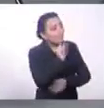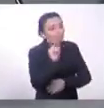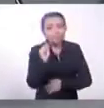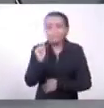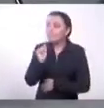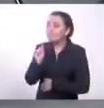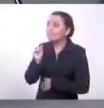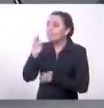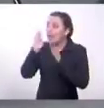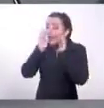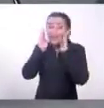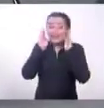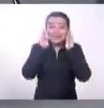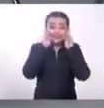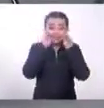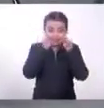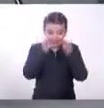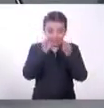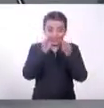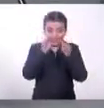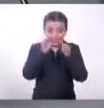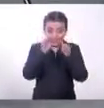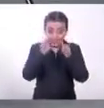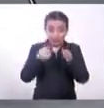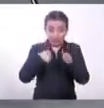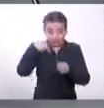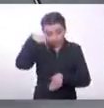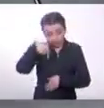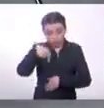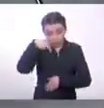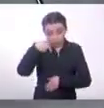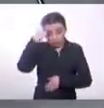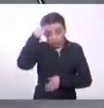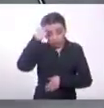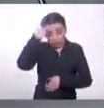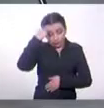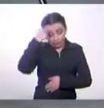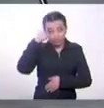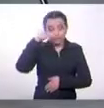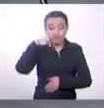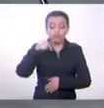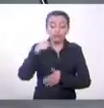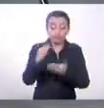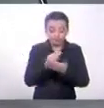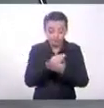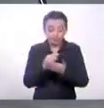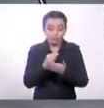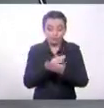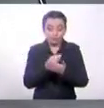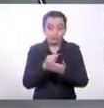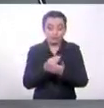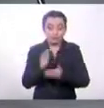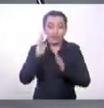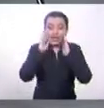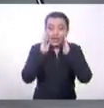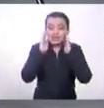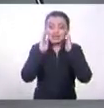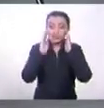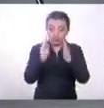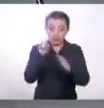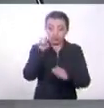silencio, porque va a ser el momento de aprender, el momento de estudiar, de poner mucha atención en lo que acá vamos a